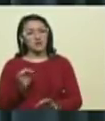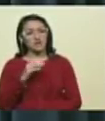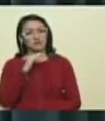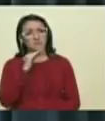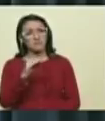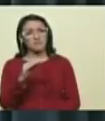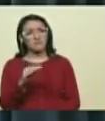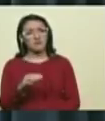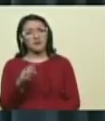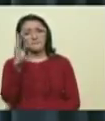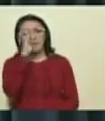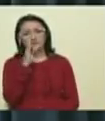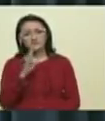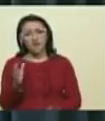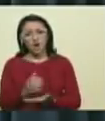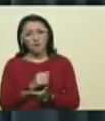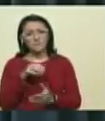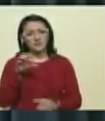sobre el golpe de Estado en Brasil.